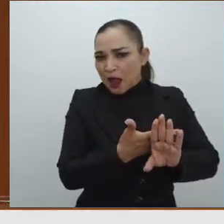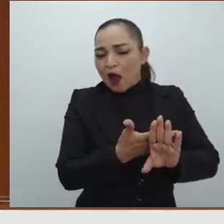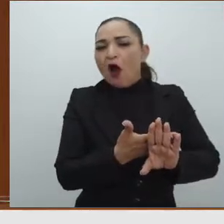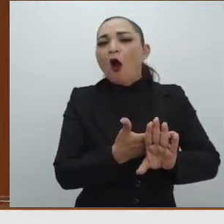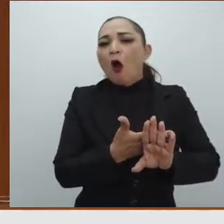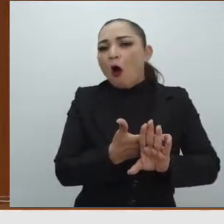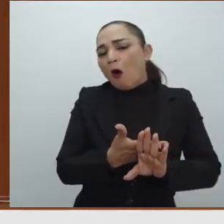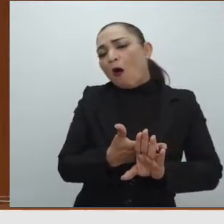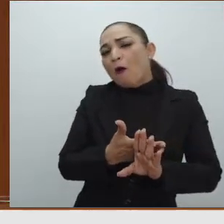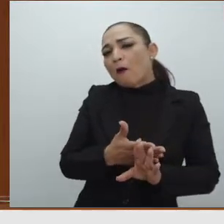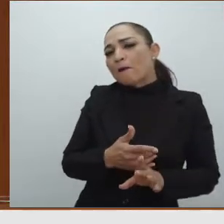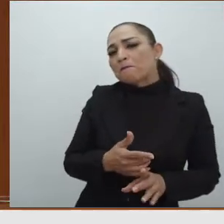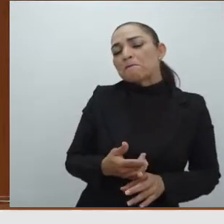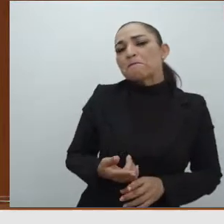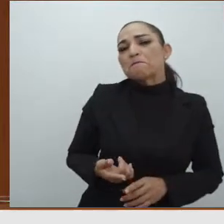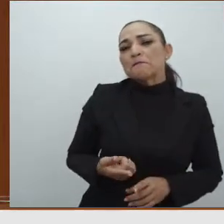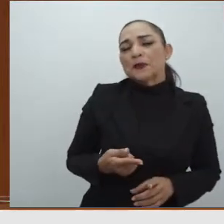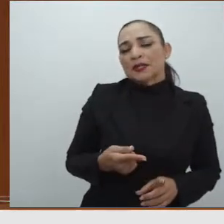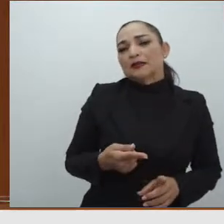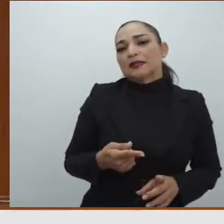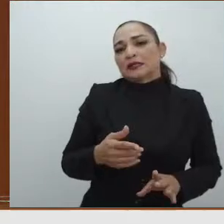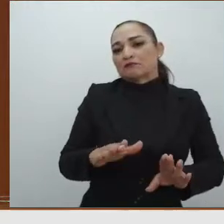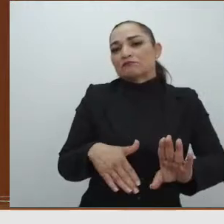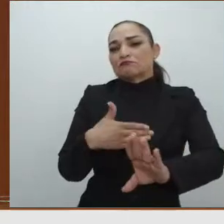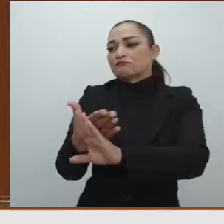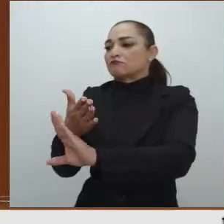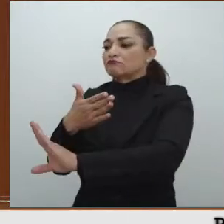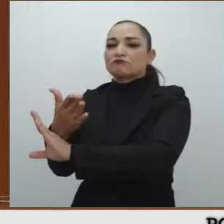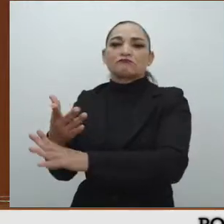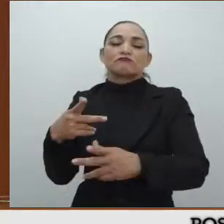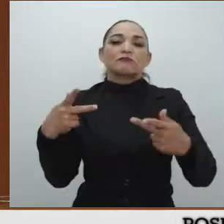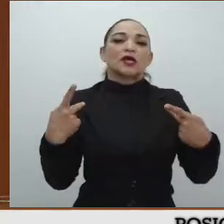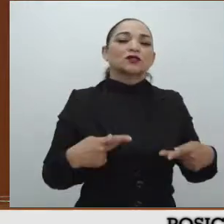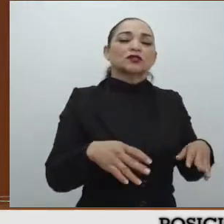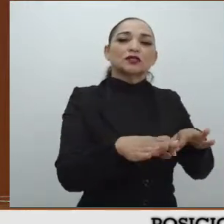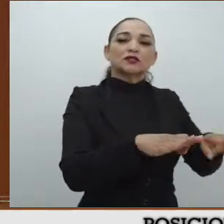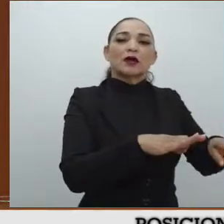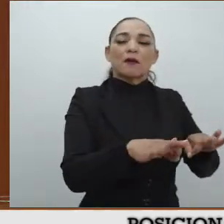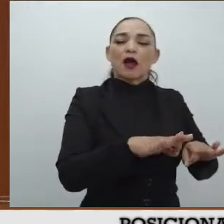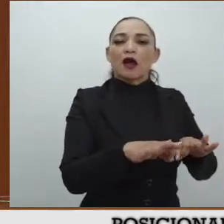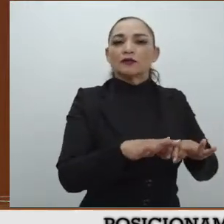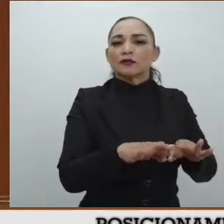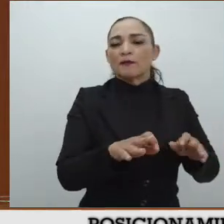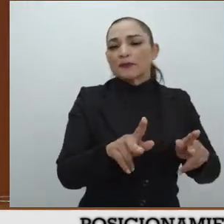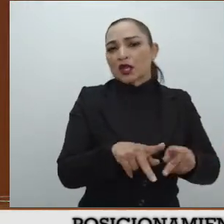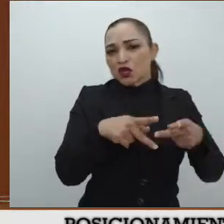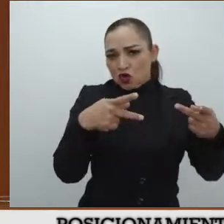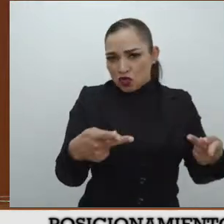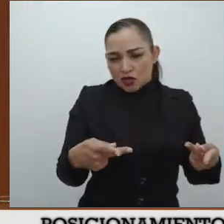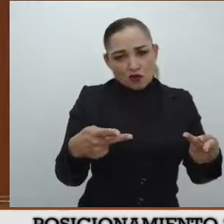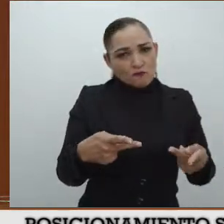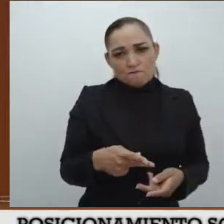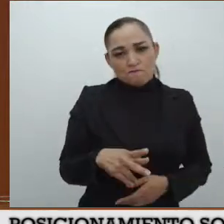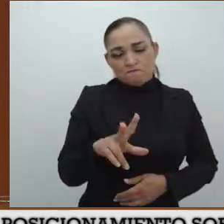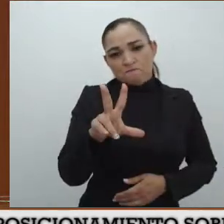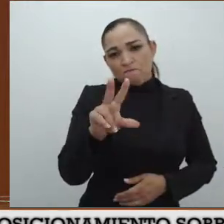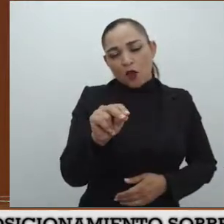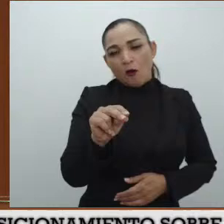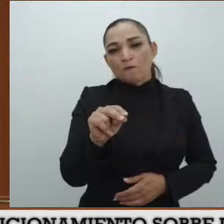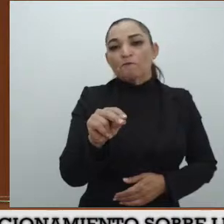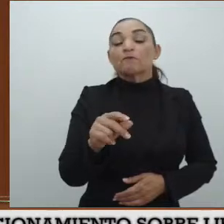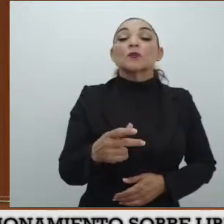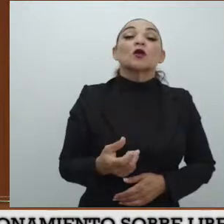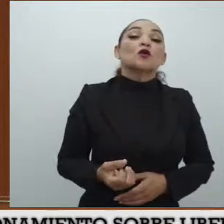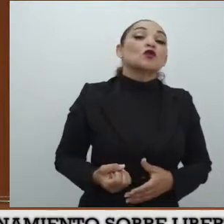persigue a los periodistas. Hoy el Estado tiene una nueva cara